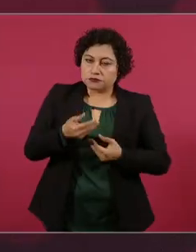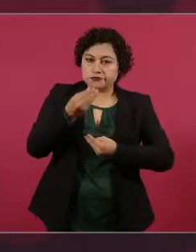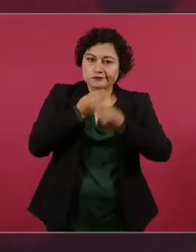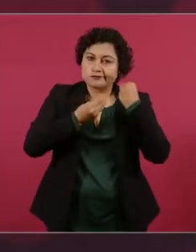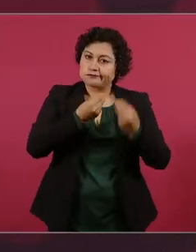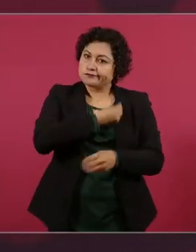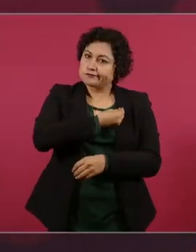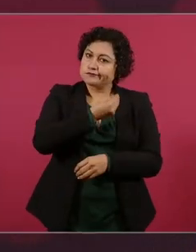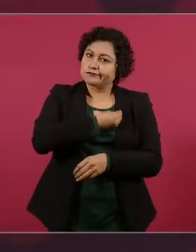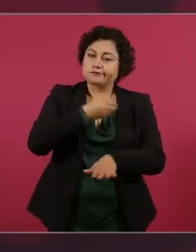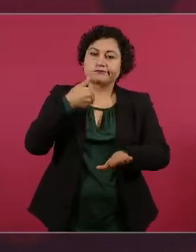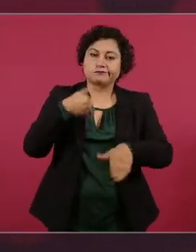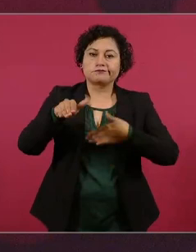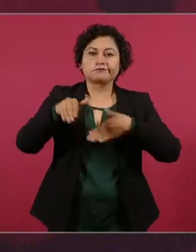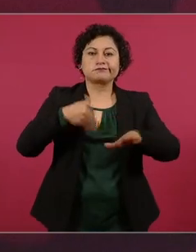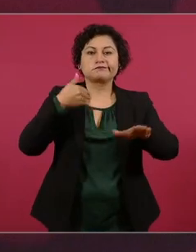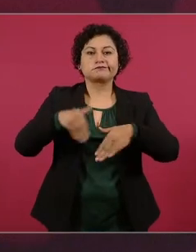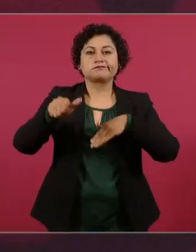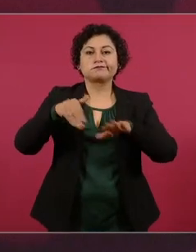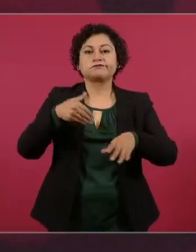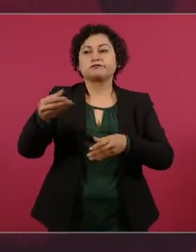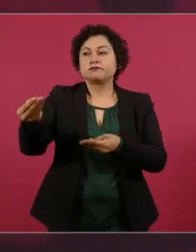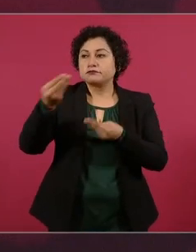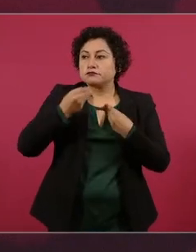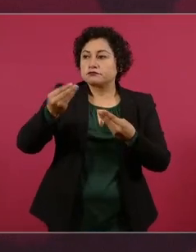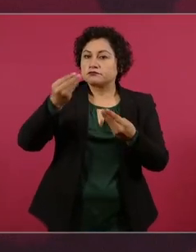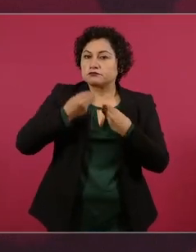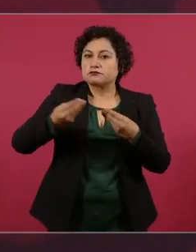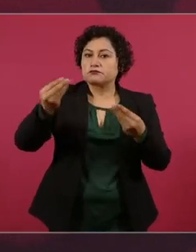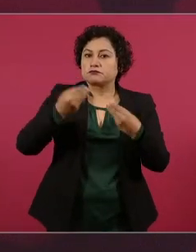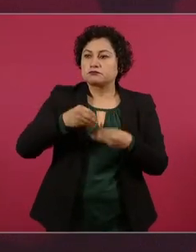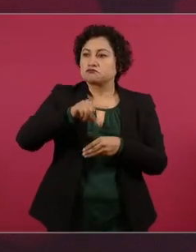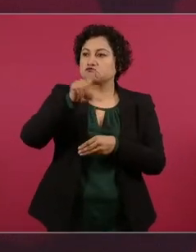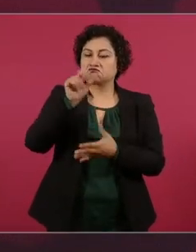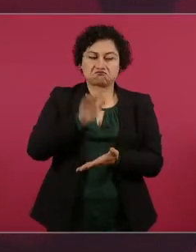Se terminó el pozol y